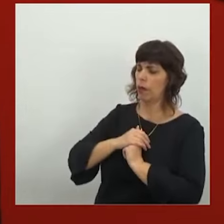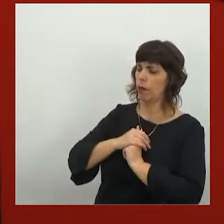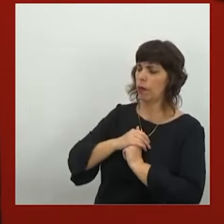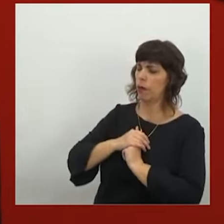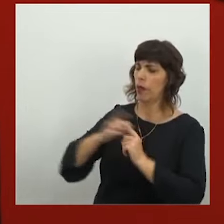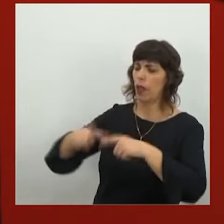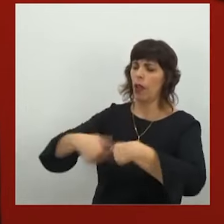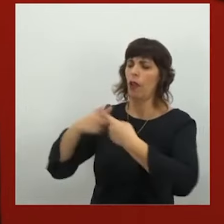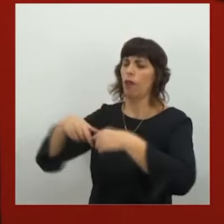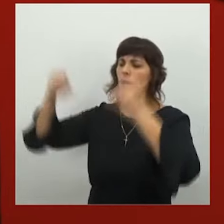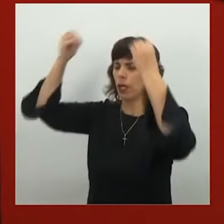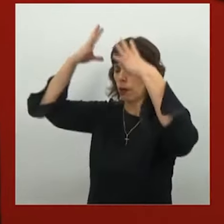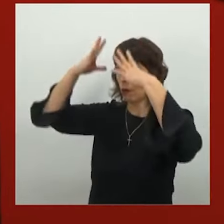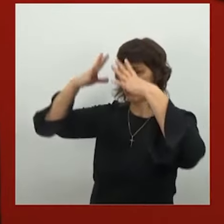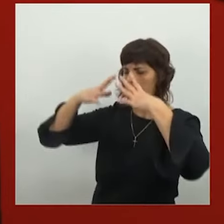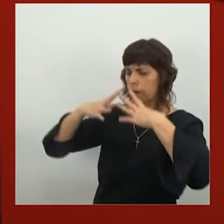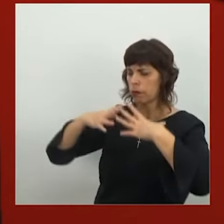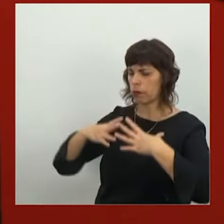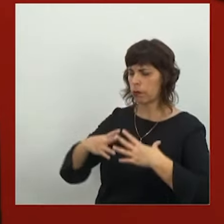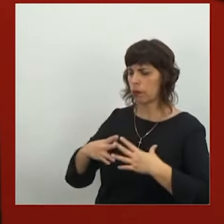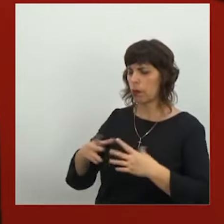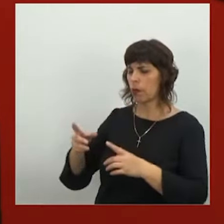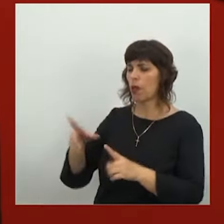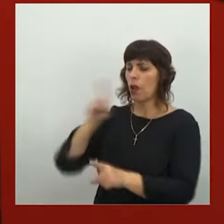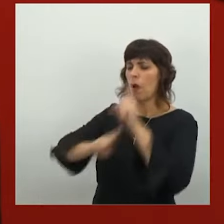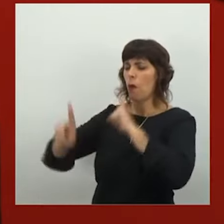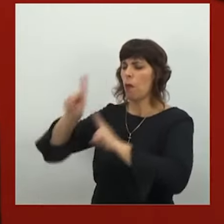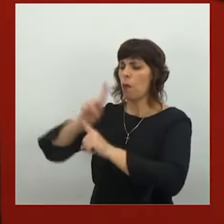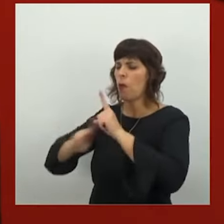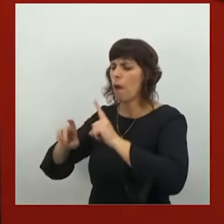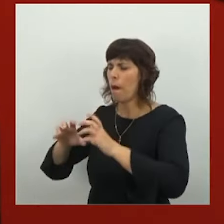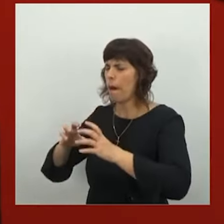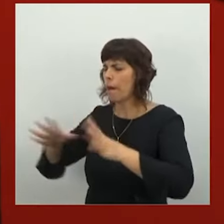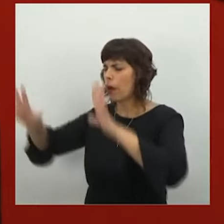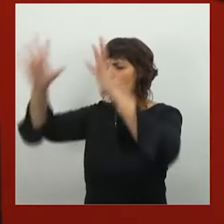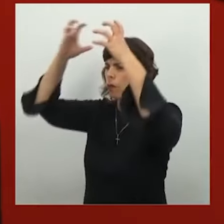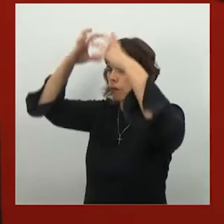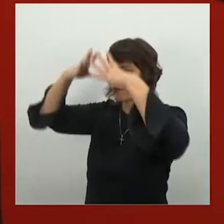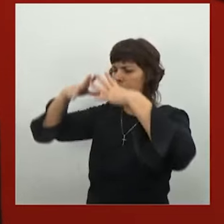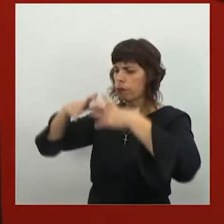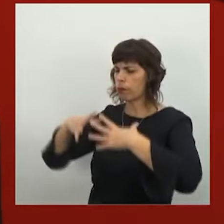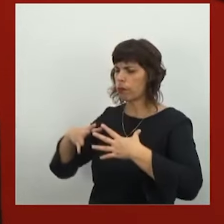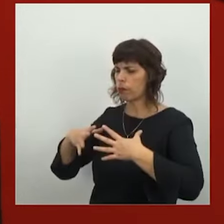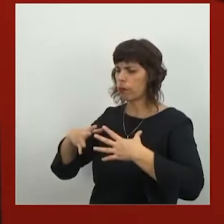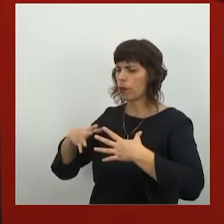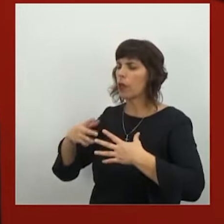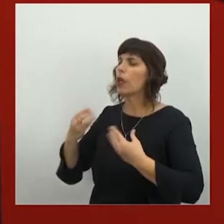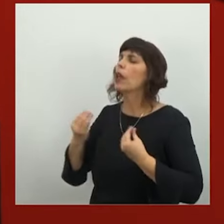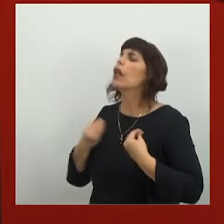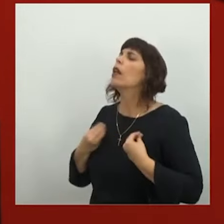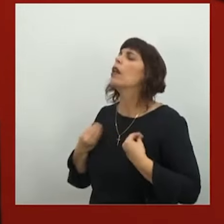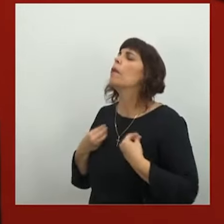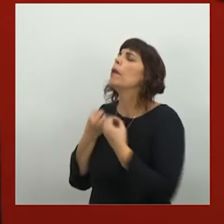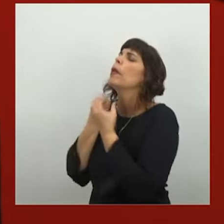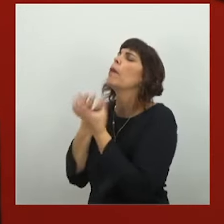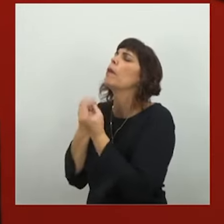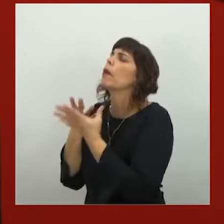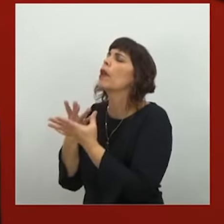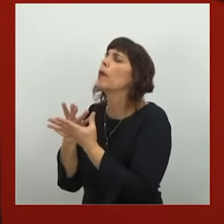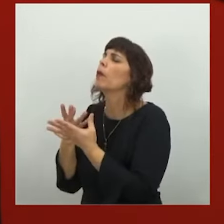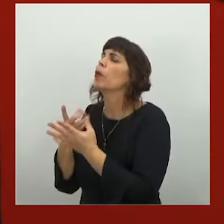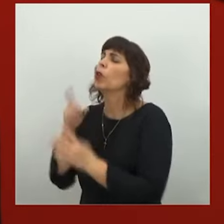mi familia, mi situación. Y yo proclamo sobre mi vida